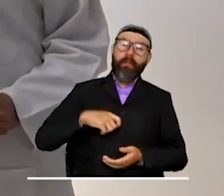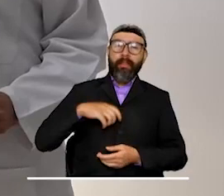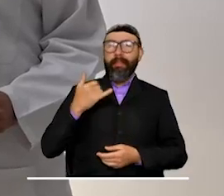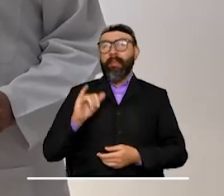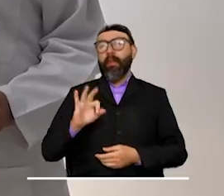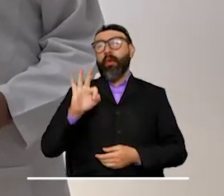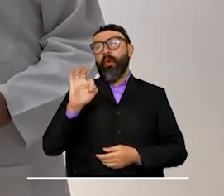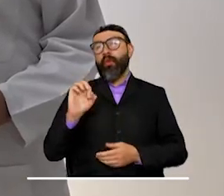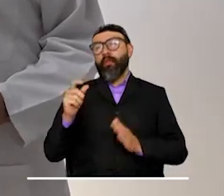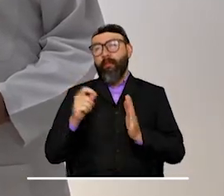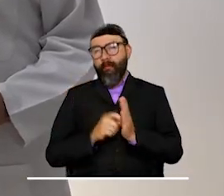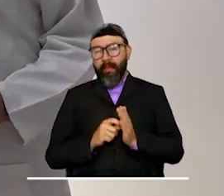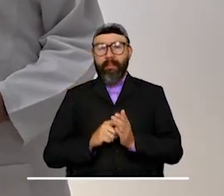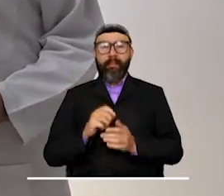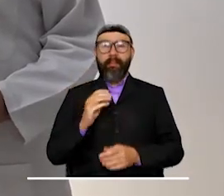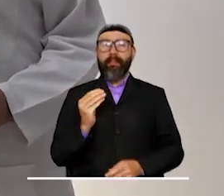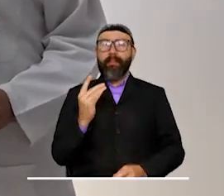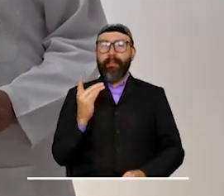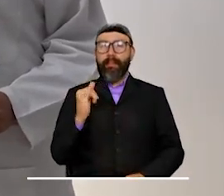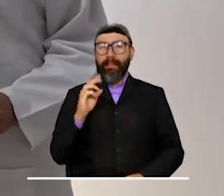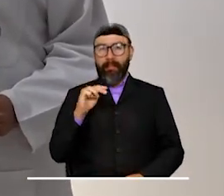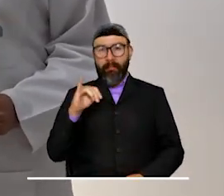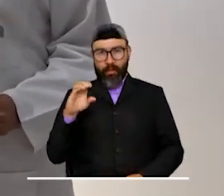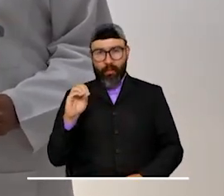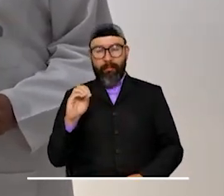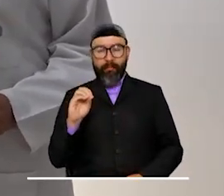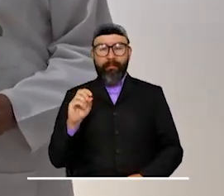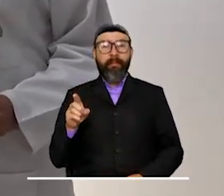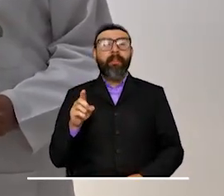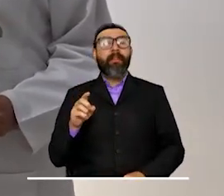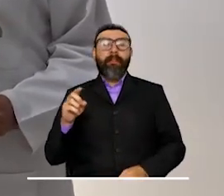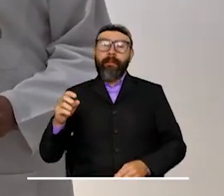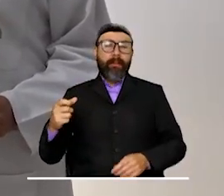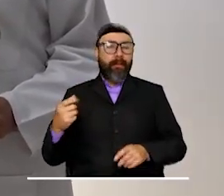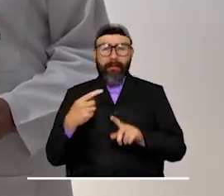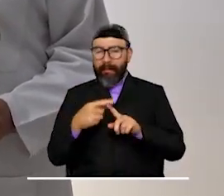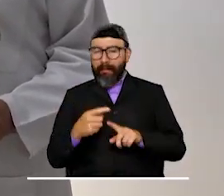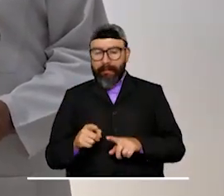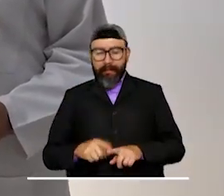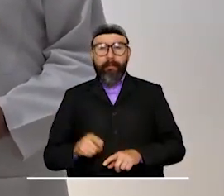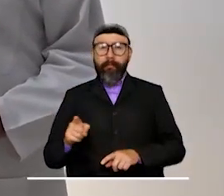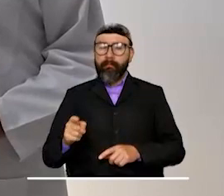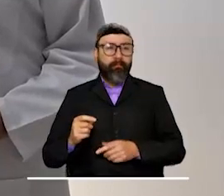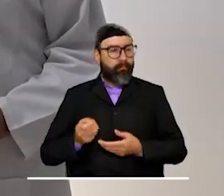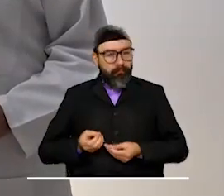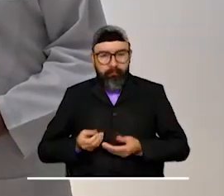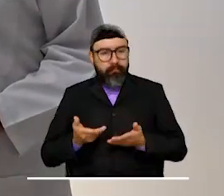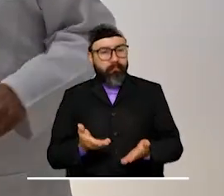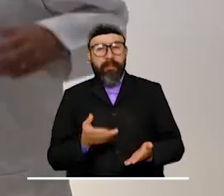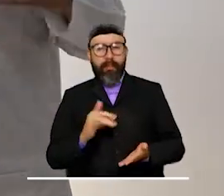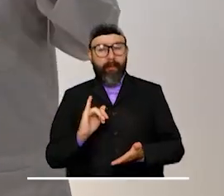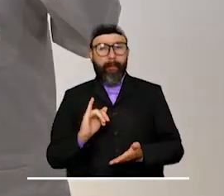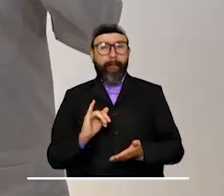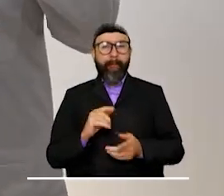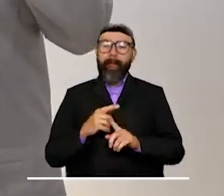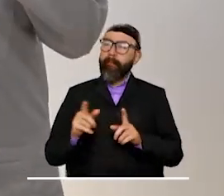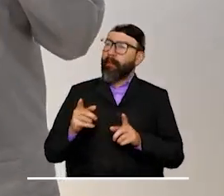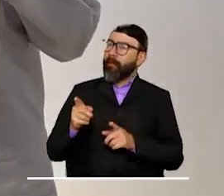quimioterapias y con todas las secuelas, consecuencias que nos puedan dar las quimioterapias. Bueno. ¿Cuál es la moraleja de todo